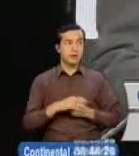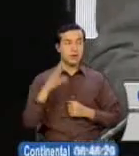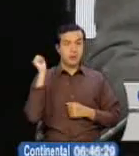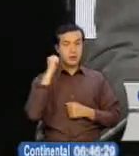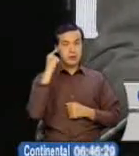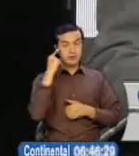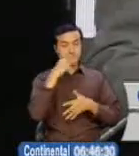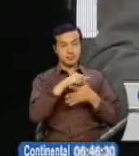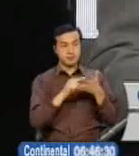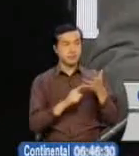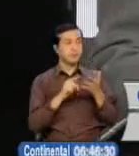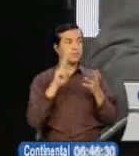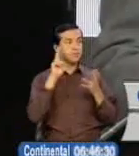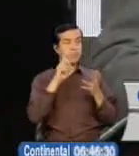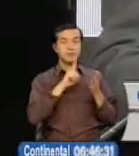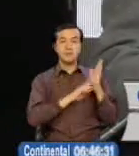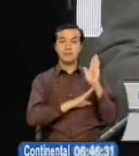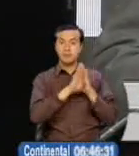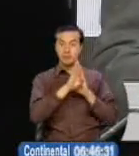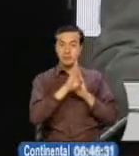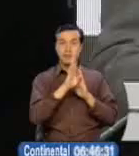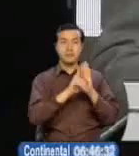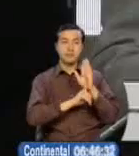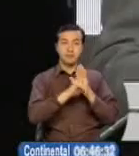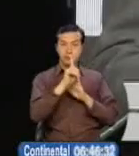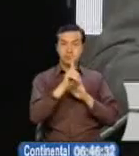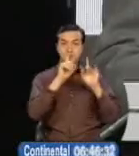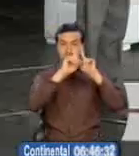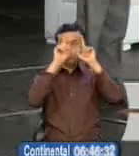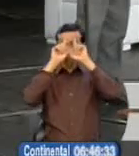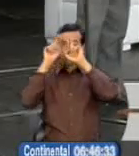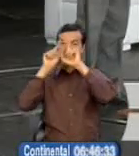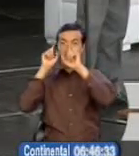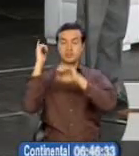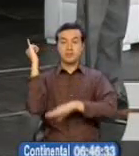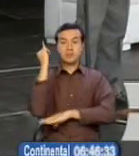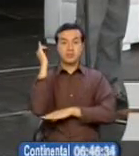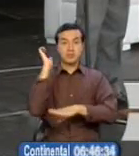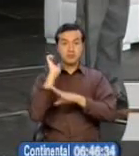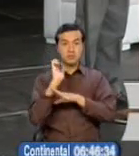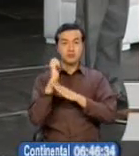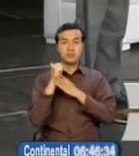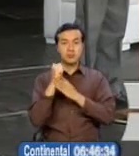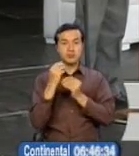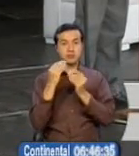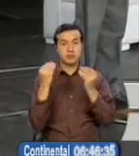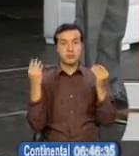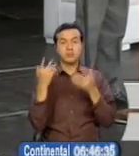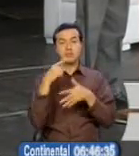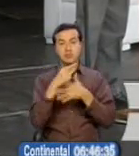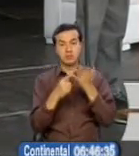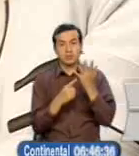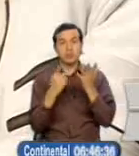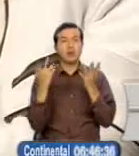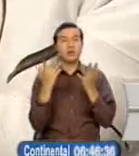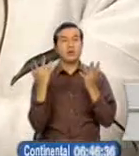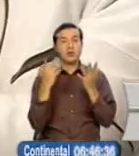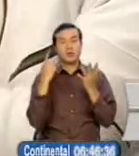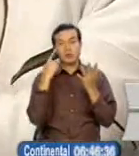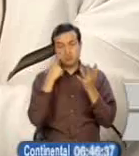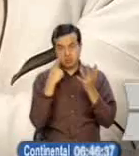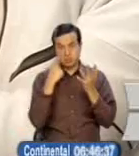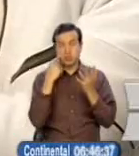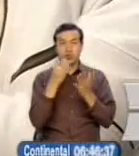esas opciones no solamente de crecimiento y de desarrollo de las empresas. La industria nacional se ha beneficiado con el catálogo electrónico,